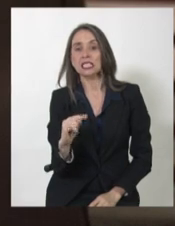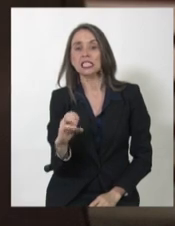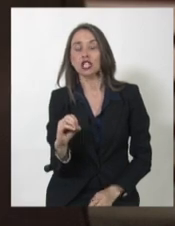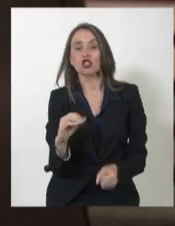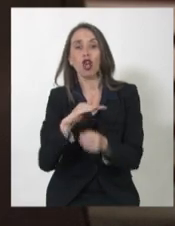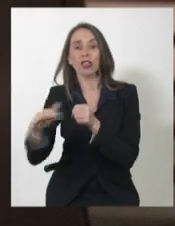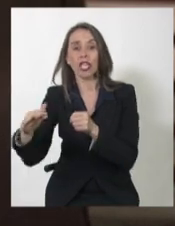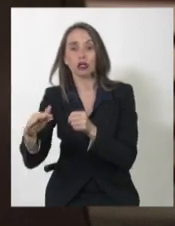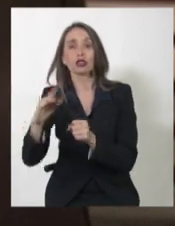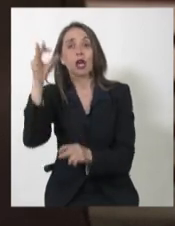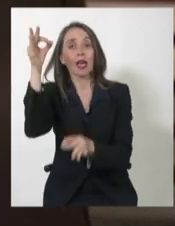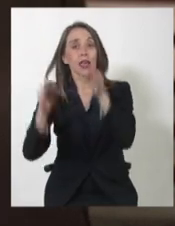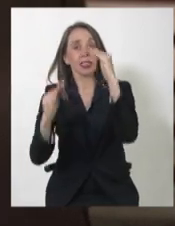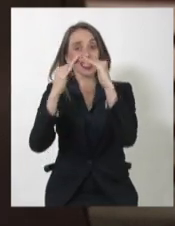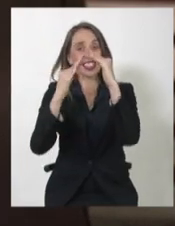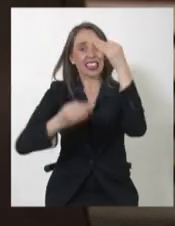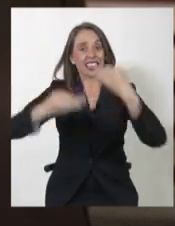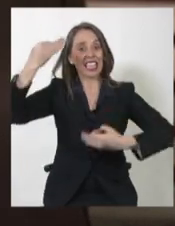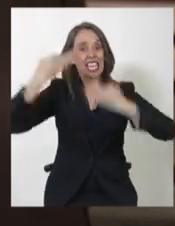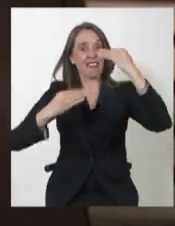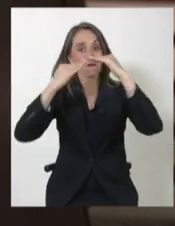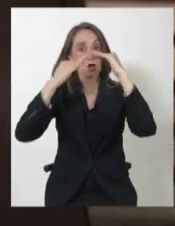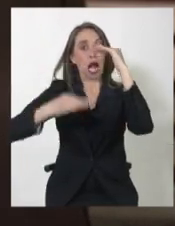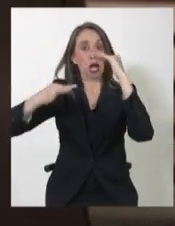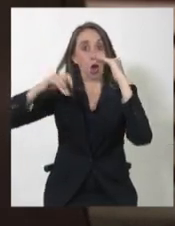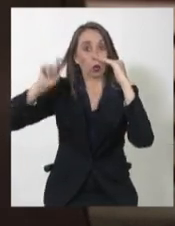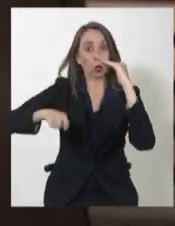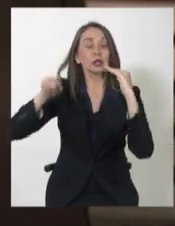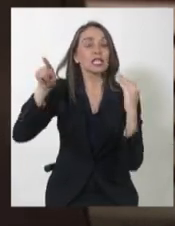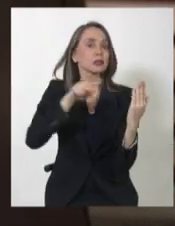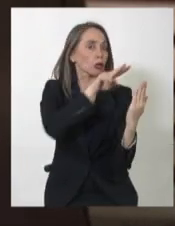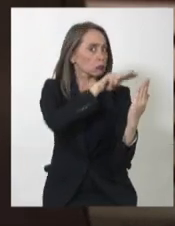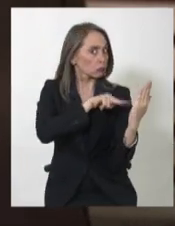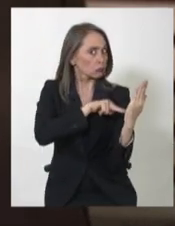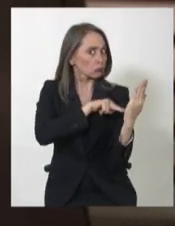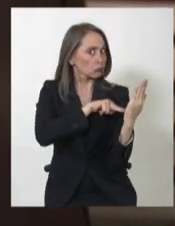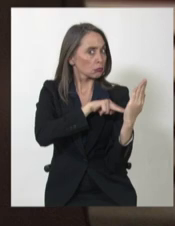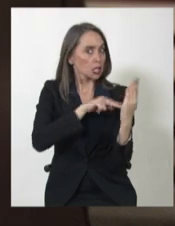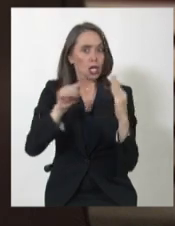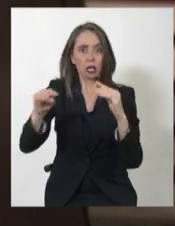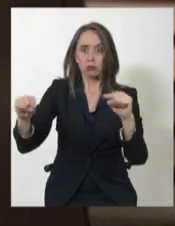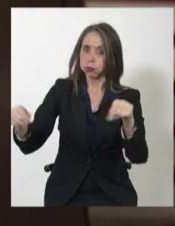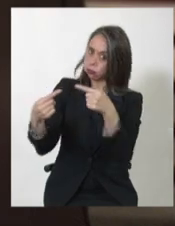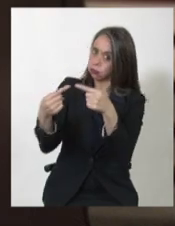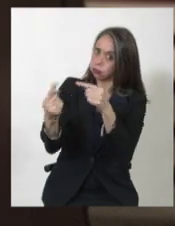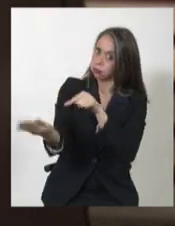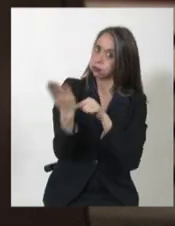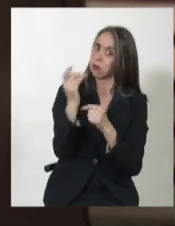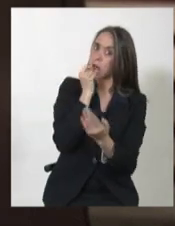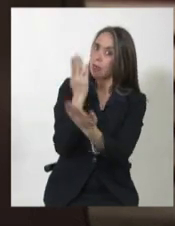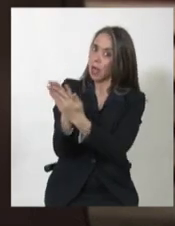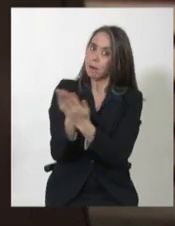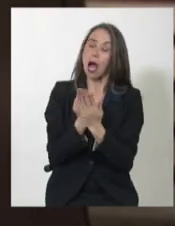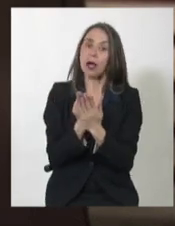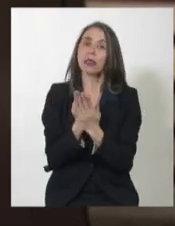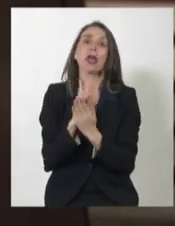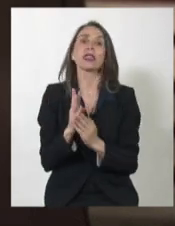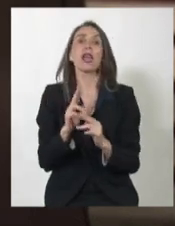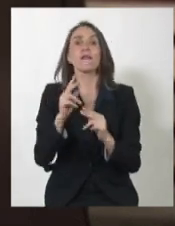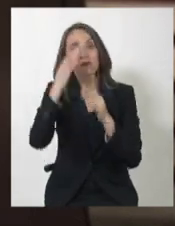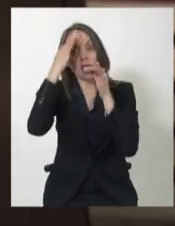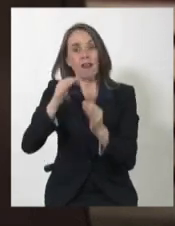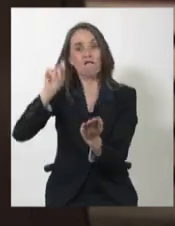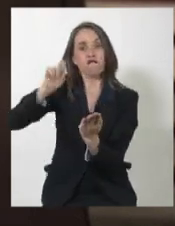de los tribunales de justicia, porque los tribunales de justicia son los que tienen que resolver las controversias de acuerdo a la Constitución y a las